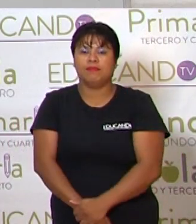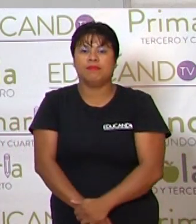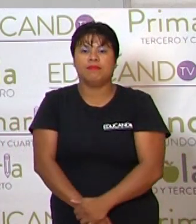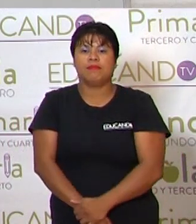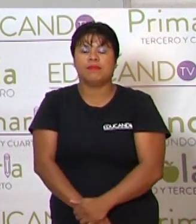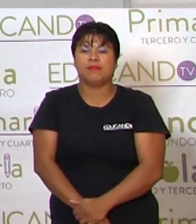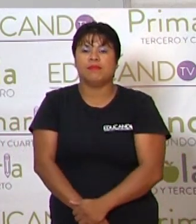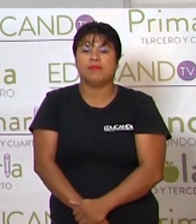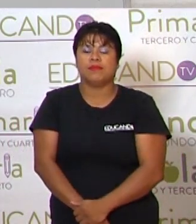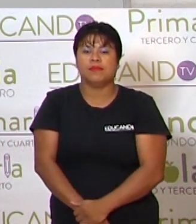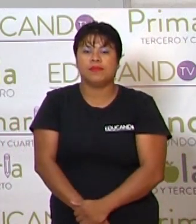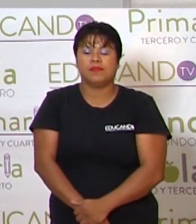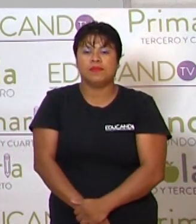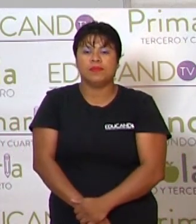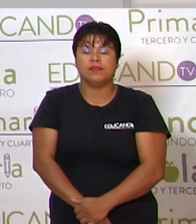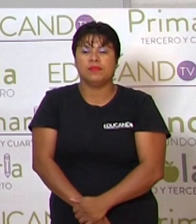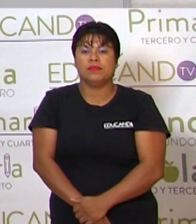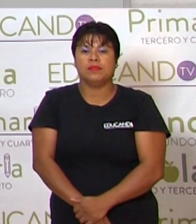bien,